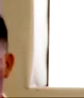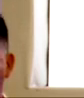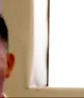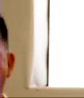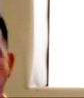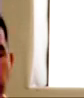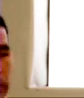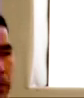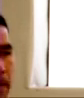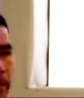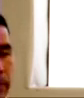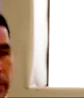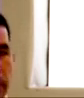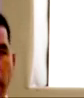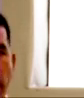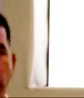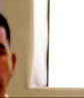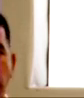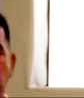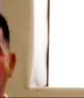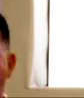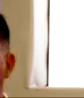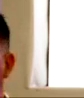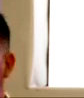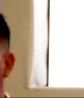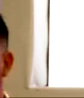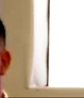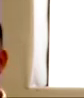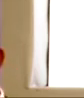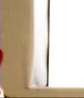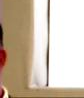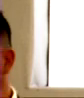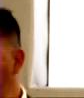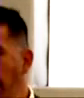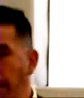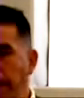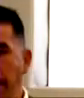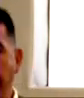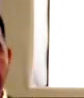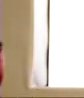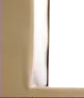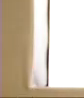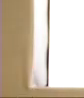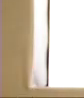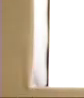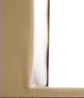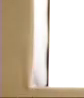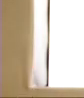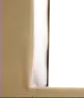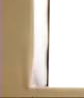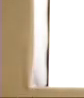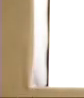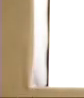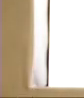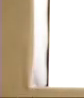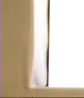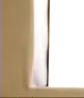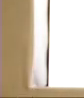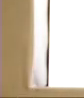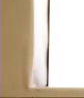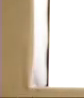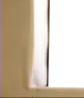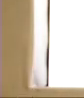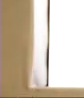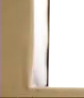emociones se entrelazan con la educación como un factor del aprendizaje. Hace algunos años tuve la oportunidad de